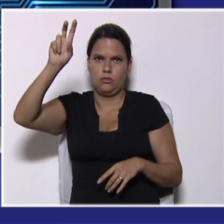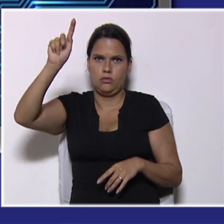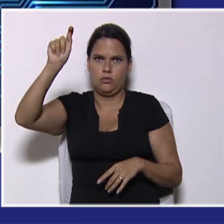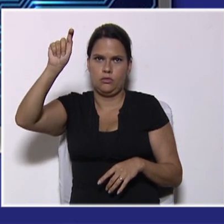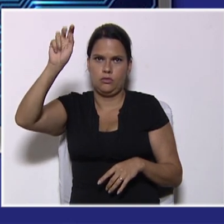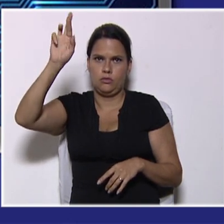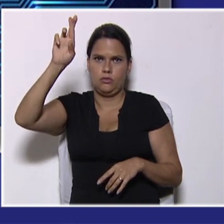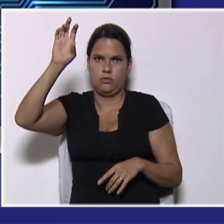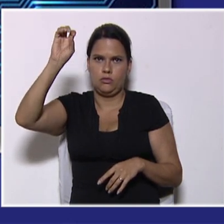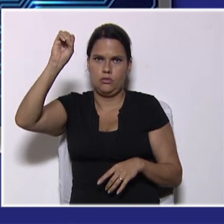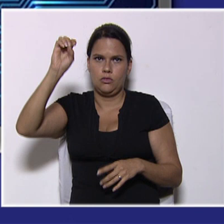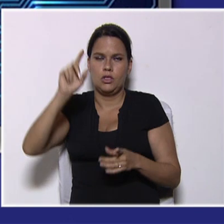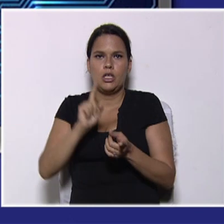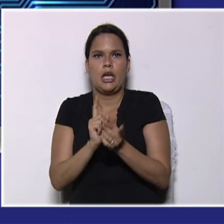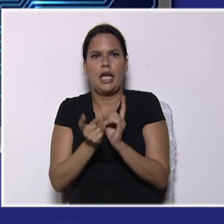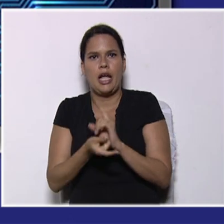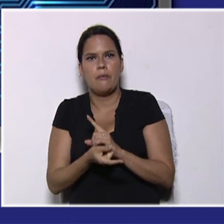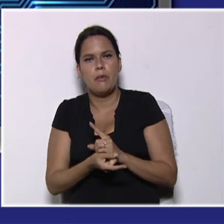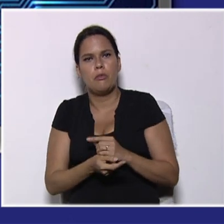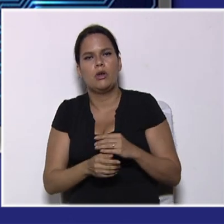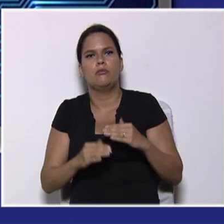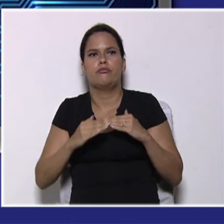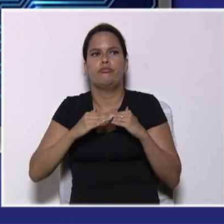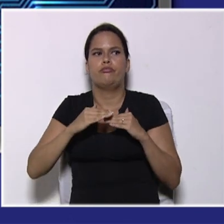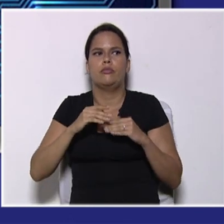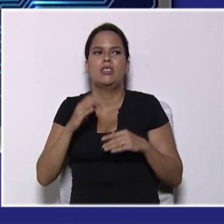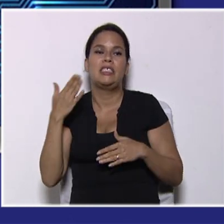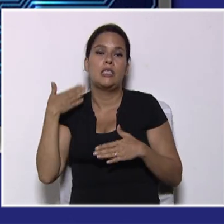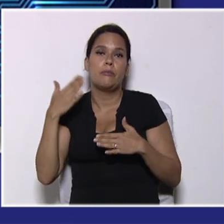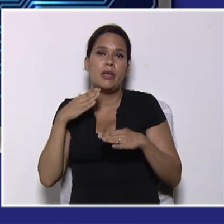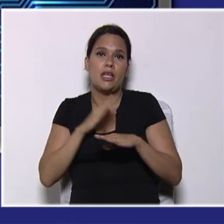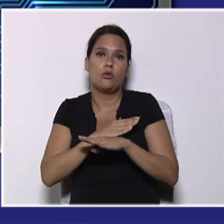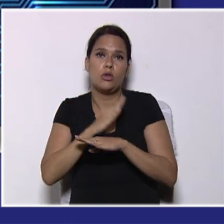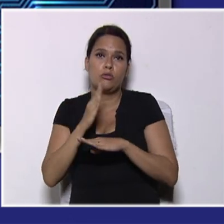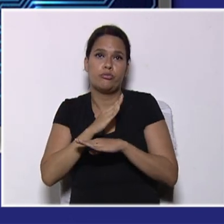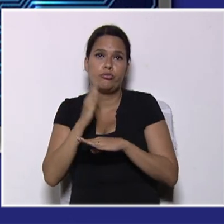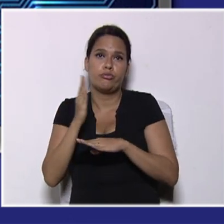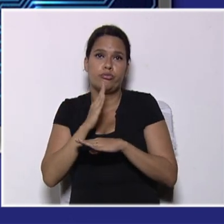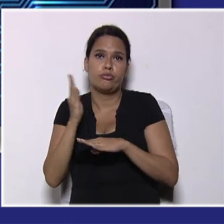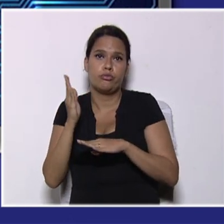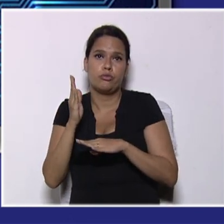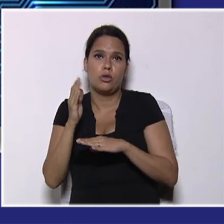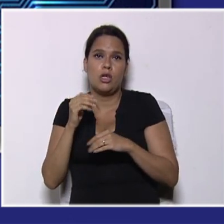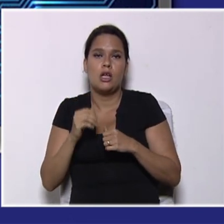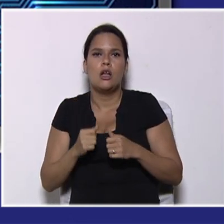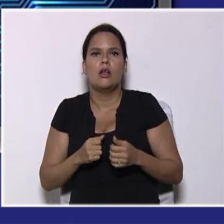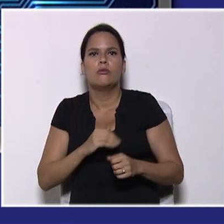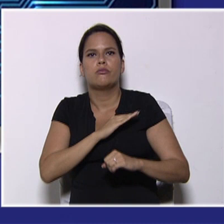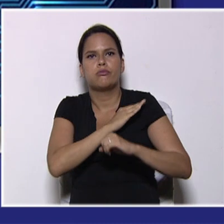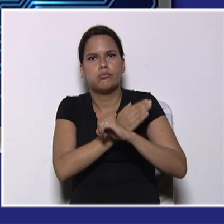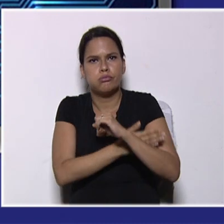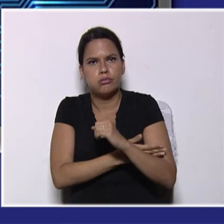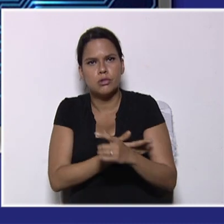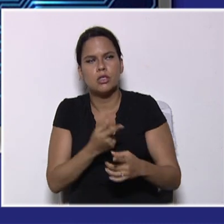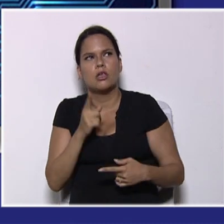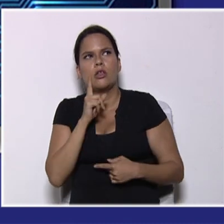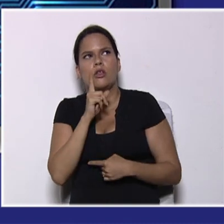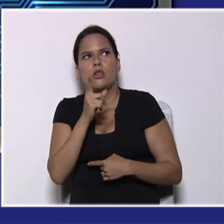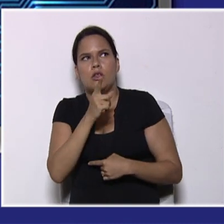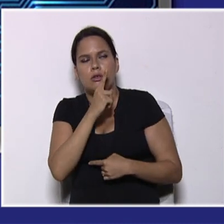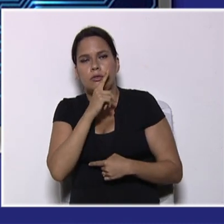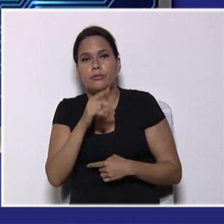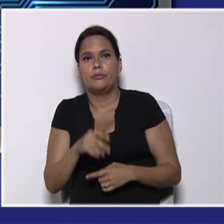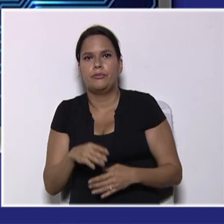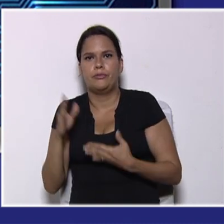la temperatura, la luz, la tensión, denominados estos termisor,